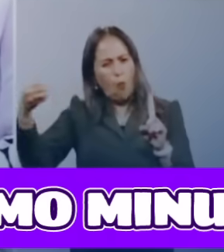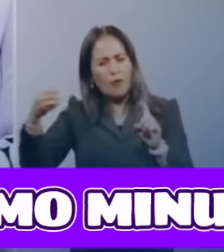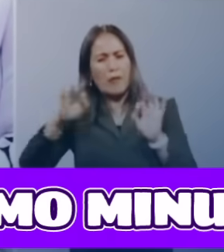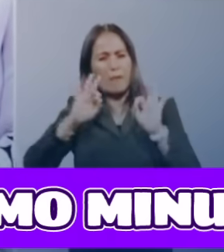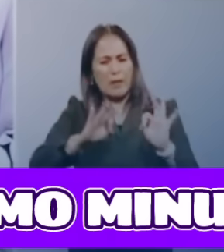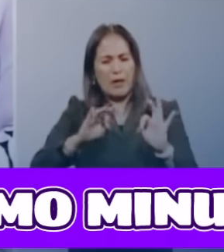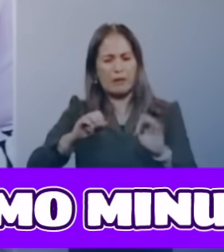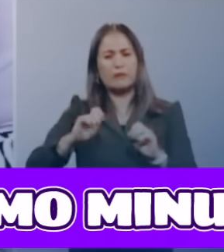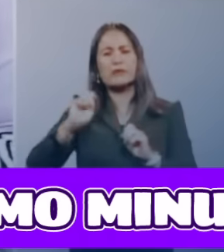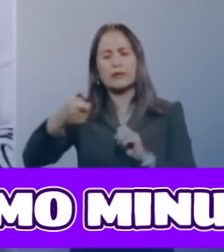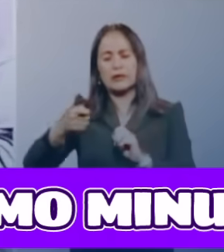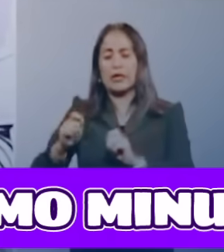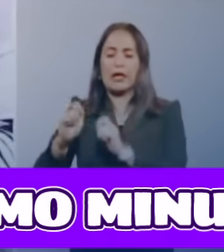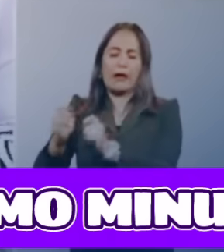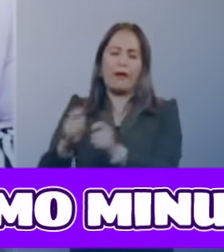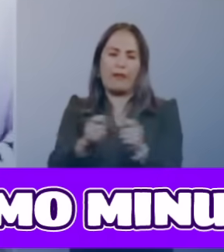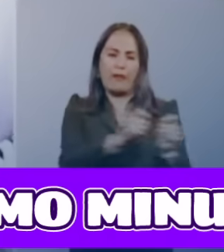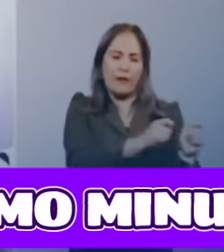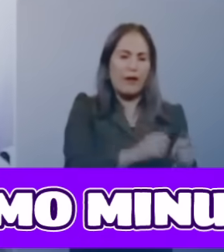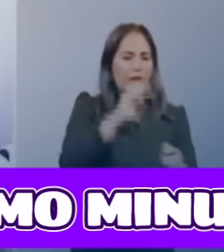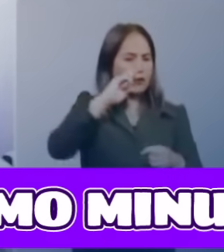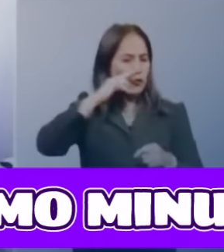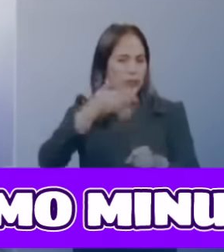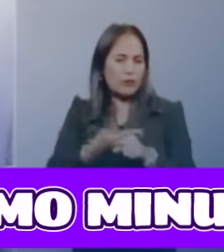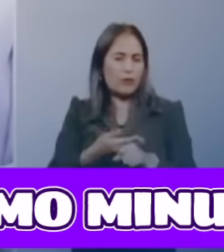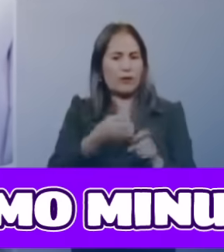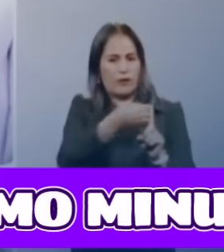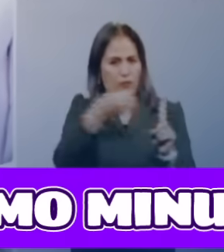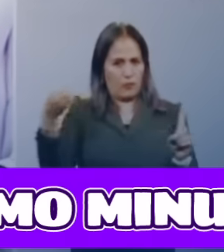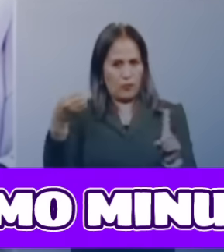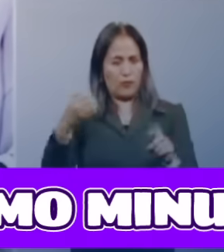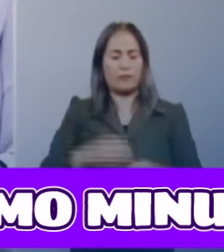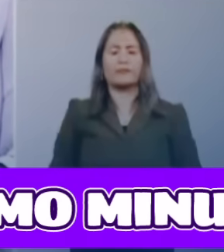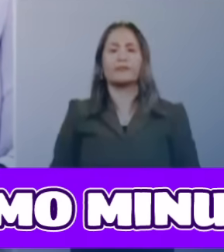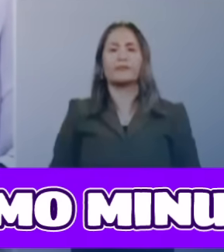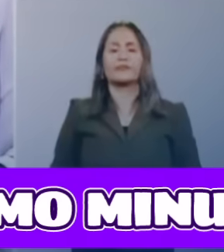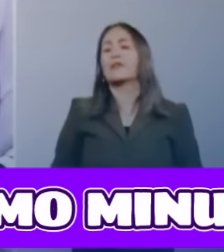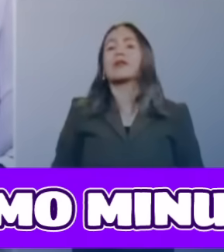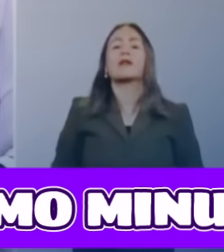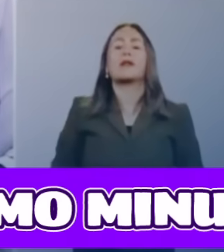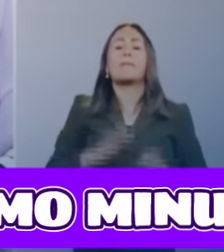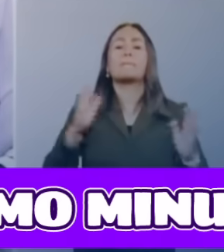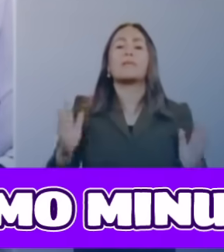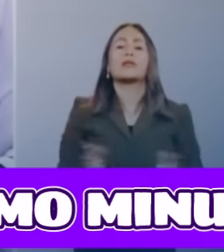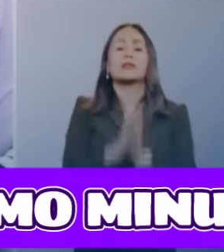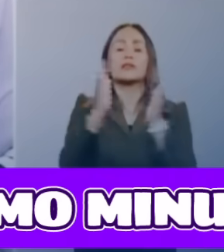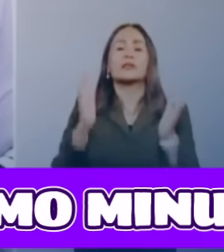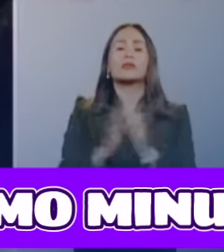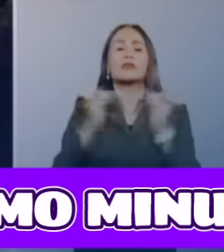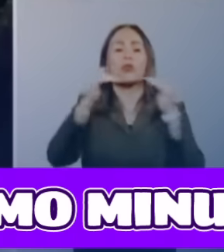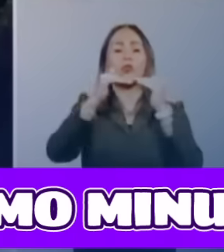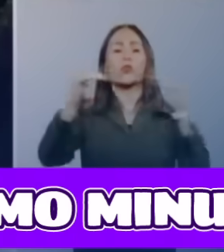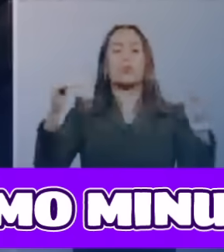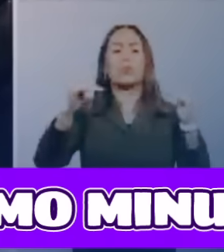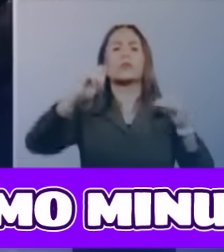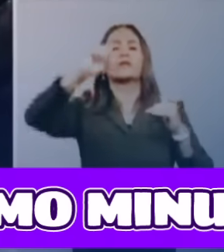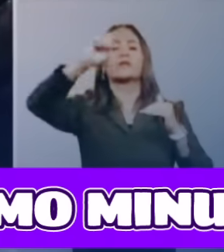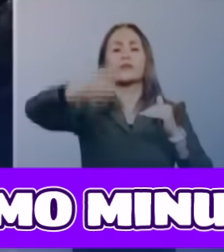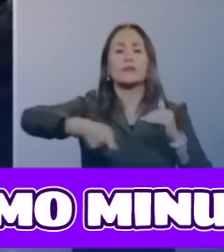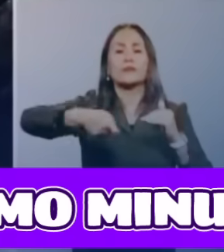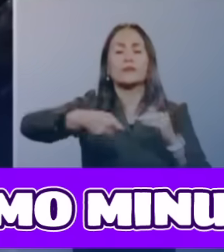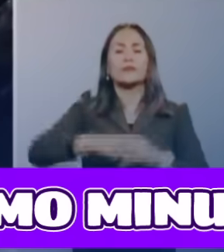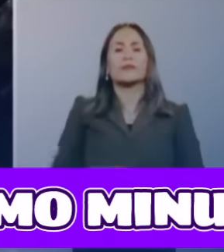otros. La democracia implica, entonces, gobernar una comunidad de